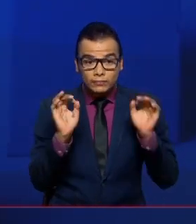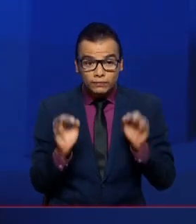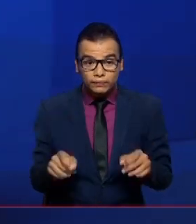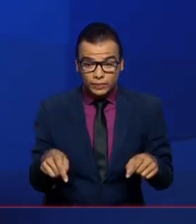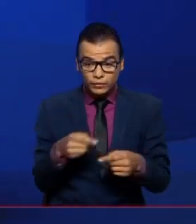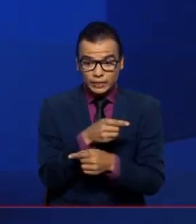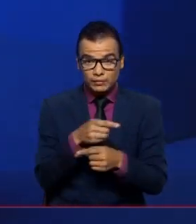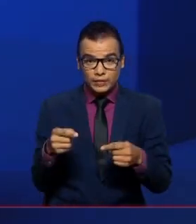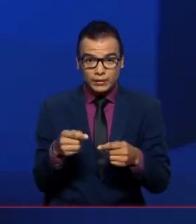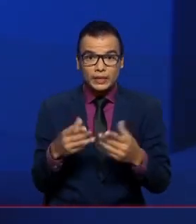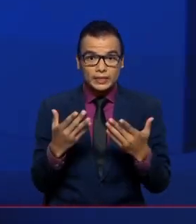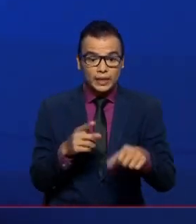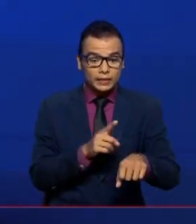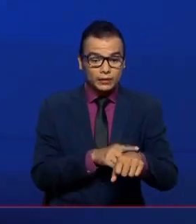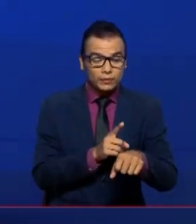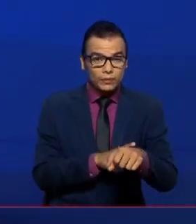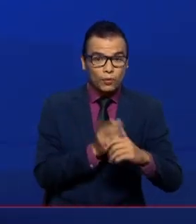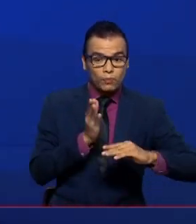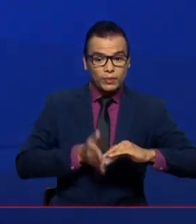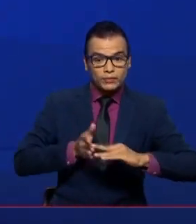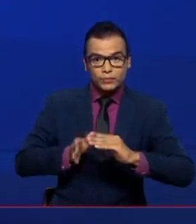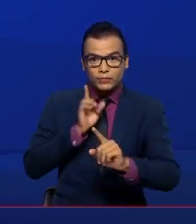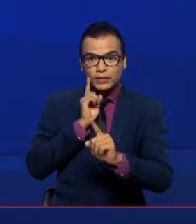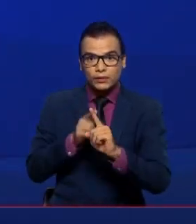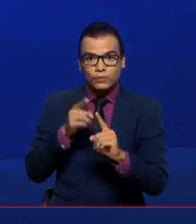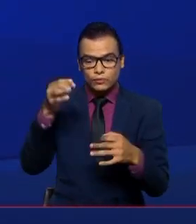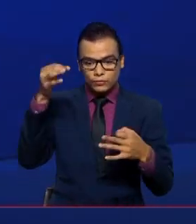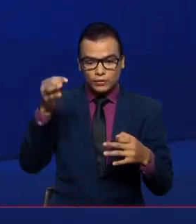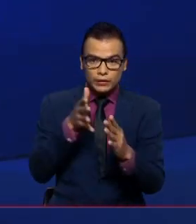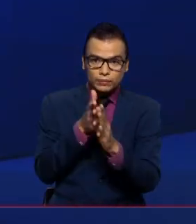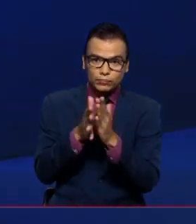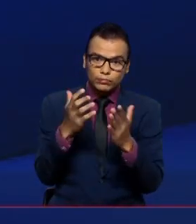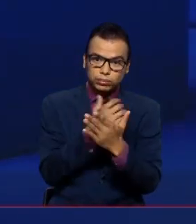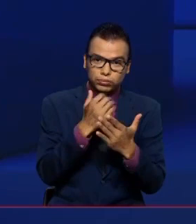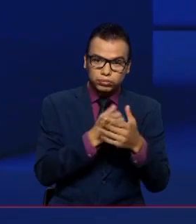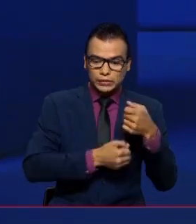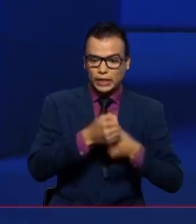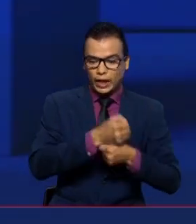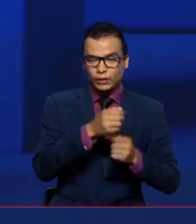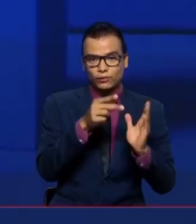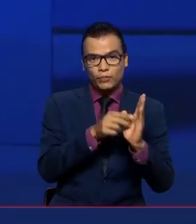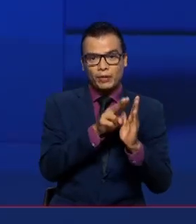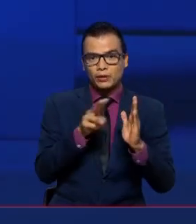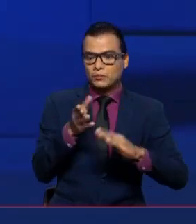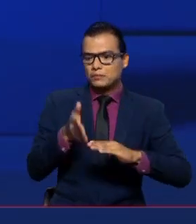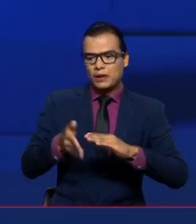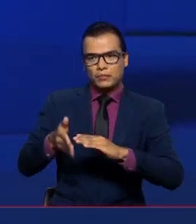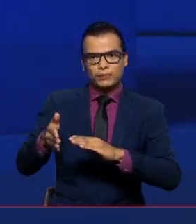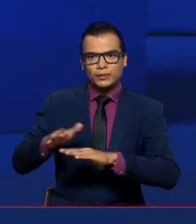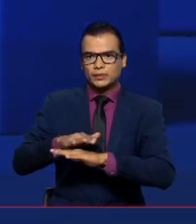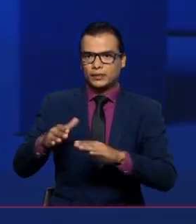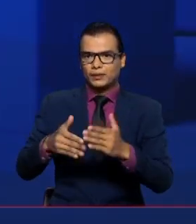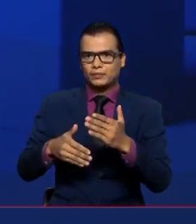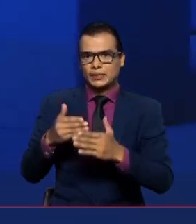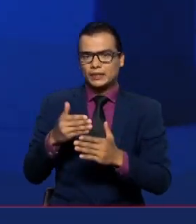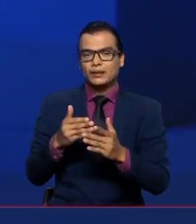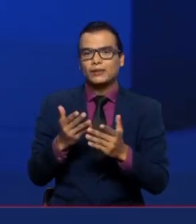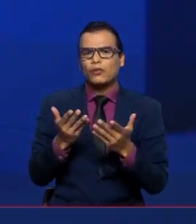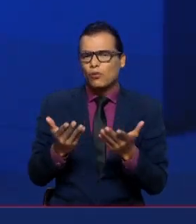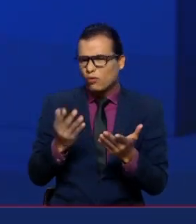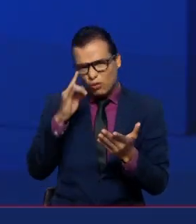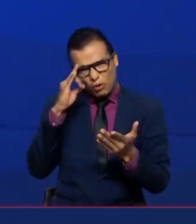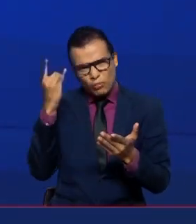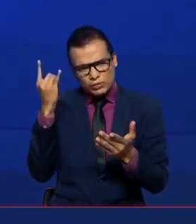Esta semana comenzaron a vencer los plazos para que los colombianos declaren renta. Estas fechas dependen de los dos